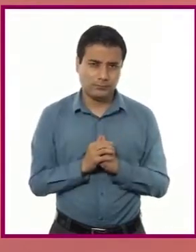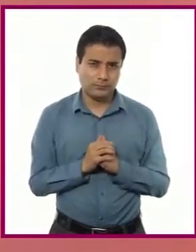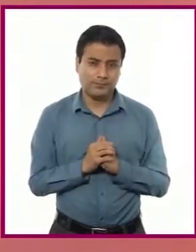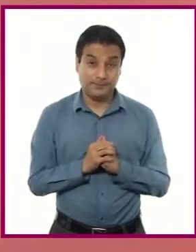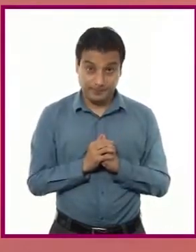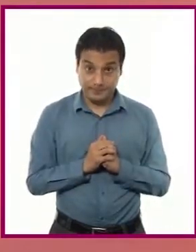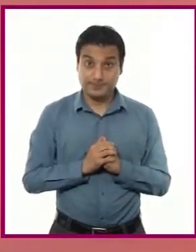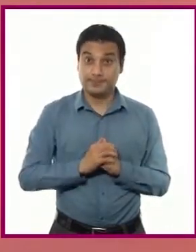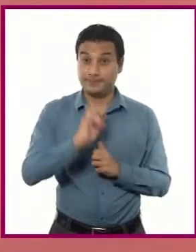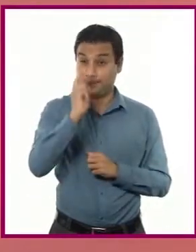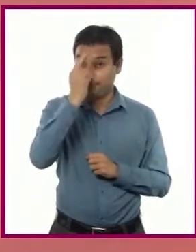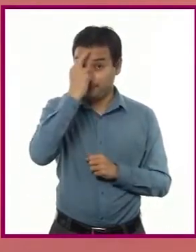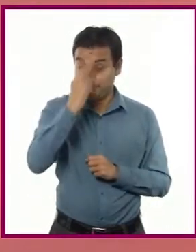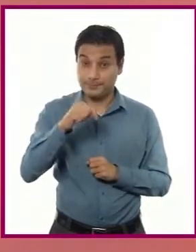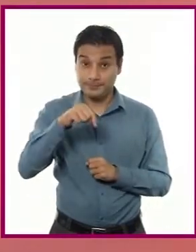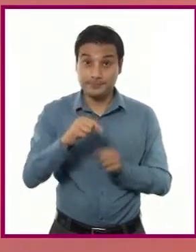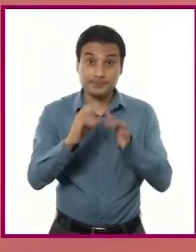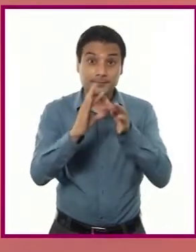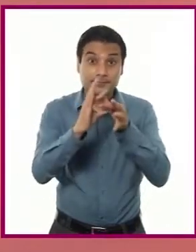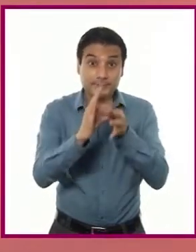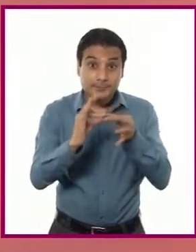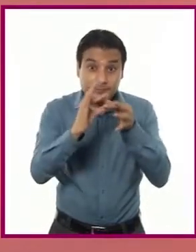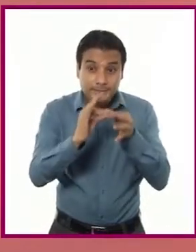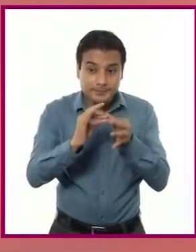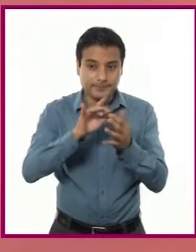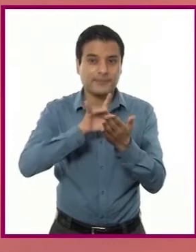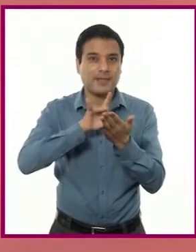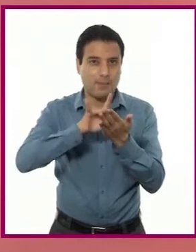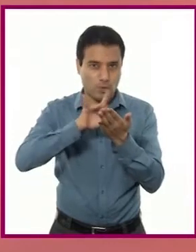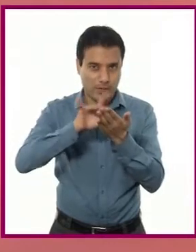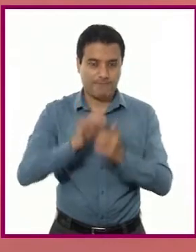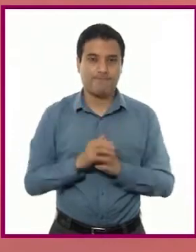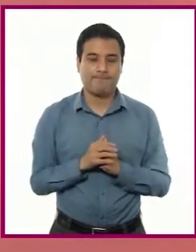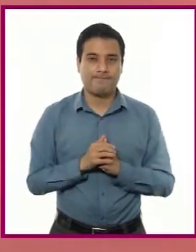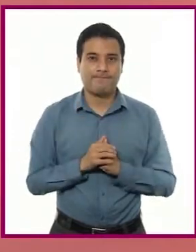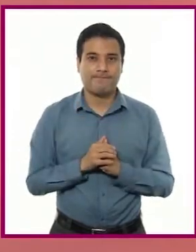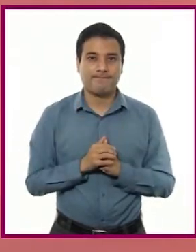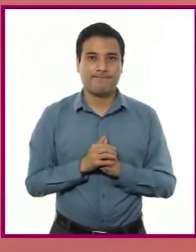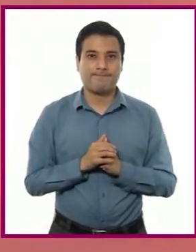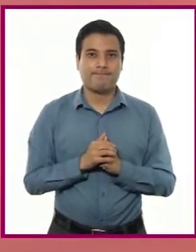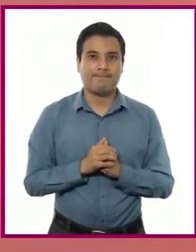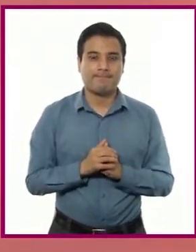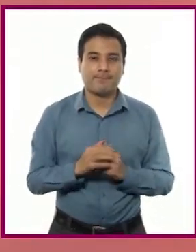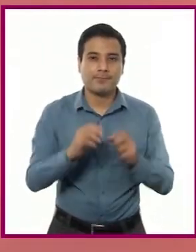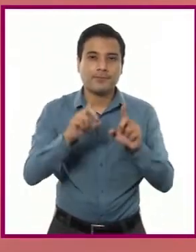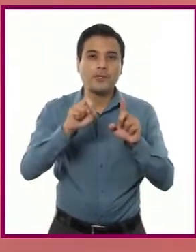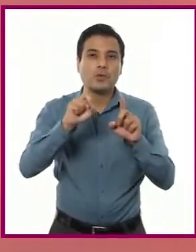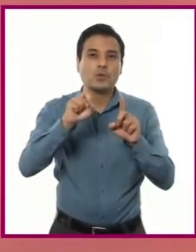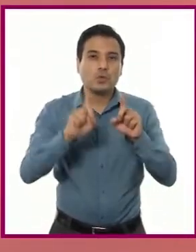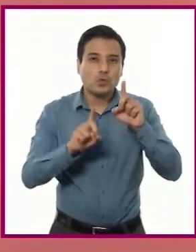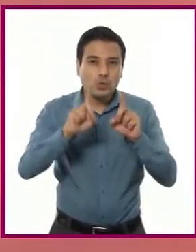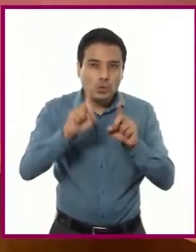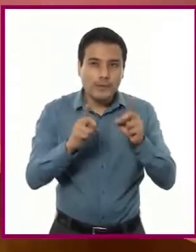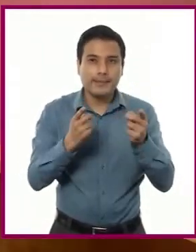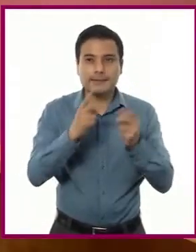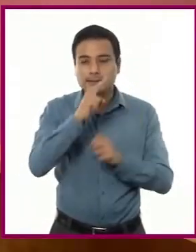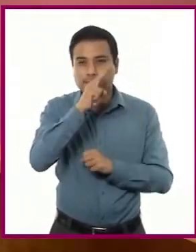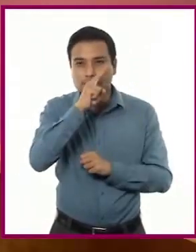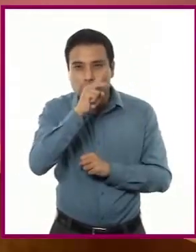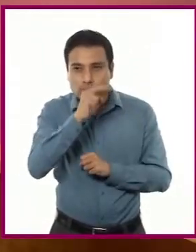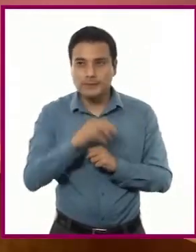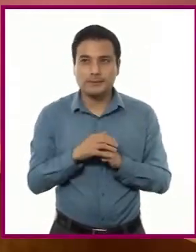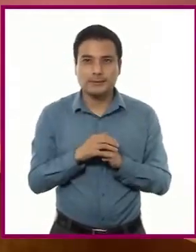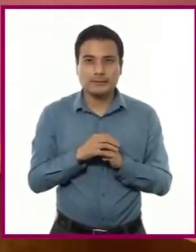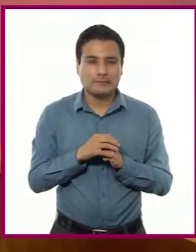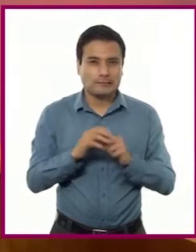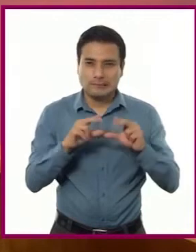que todo lo que veamos es para reforzar su conocimiento, así que las dudas, inquietudes o dificultades que